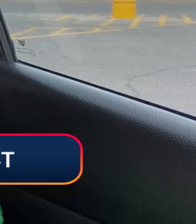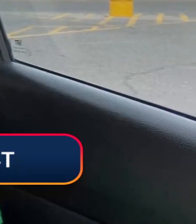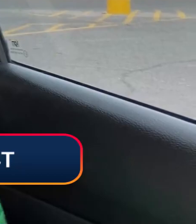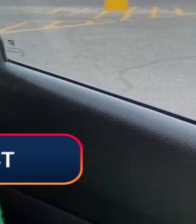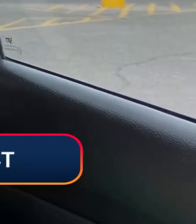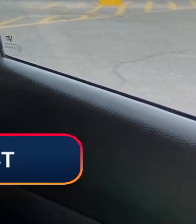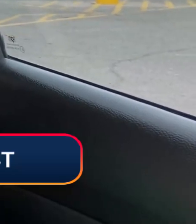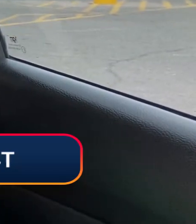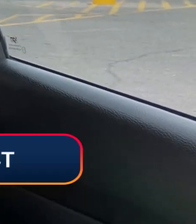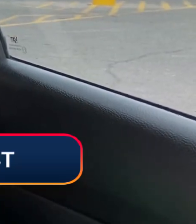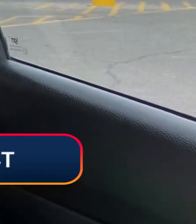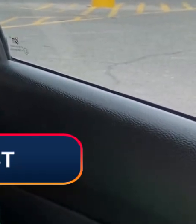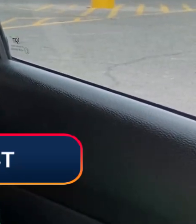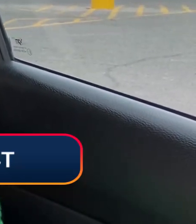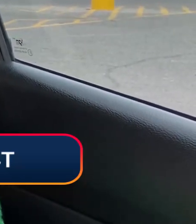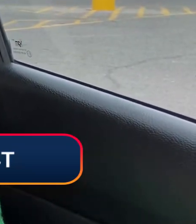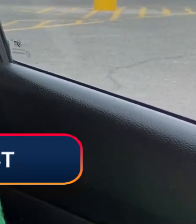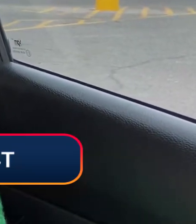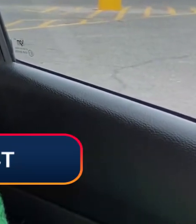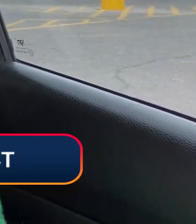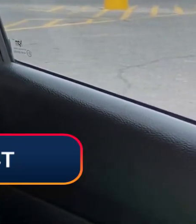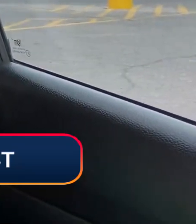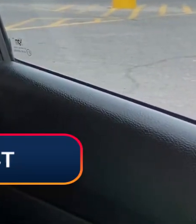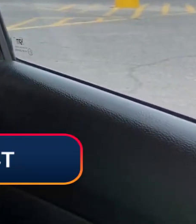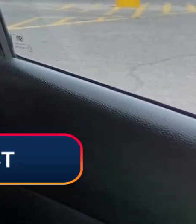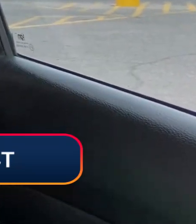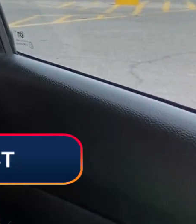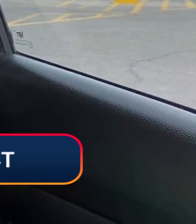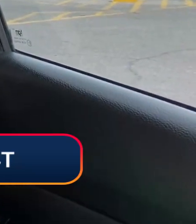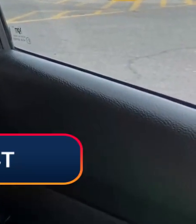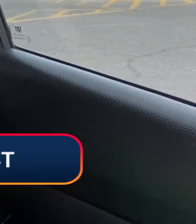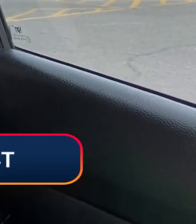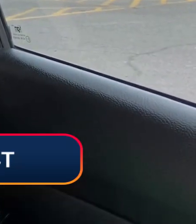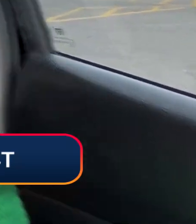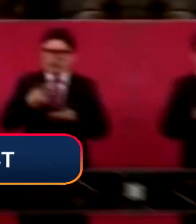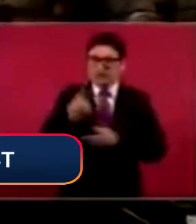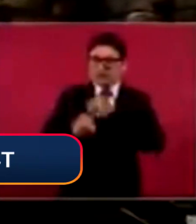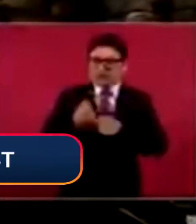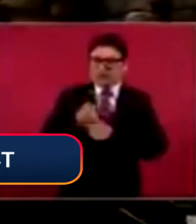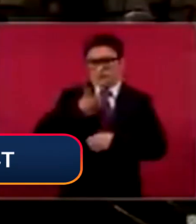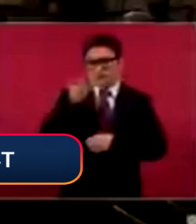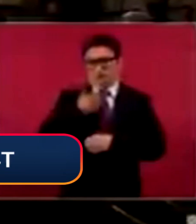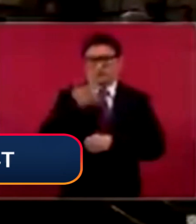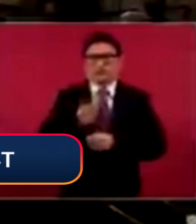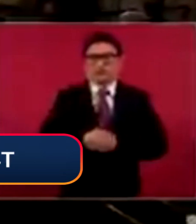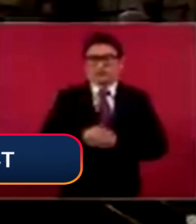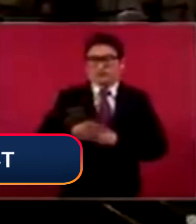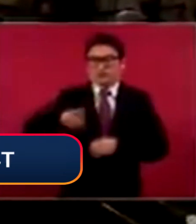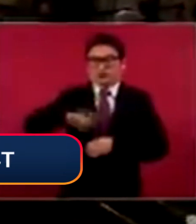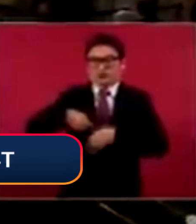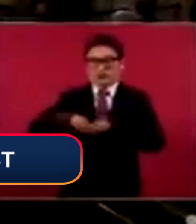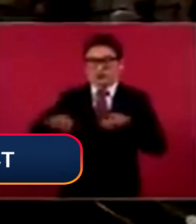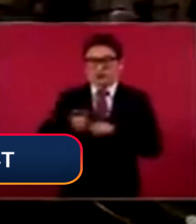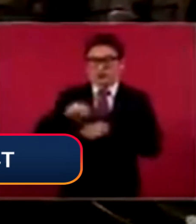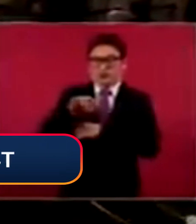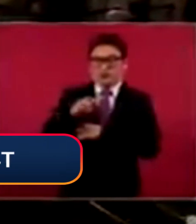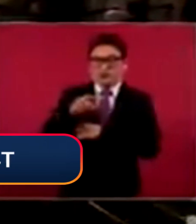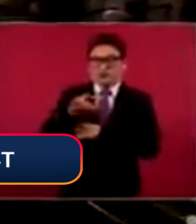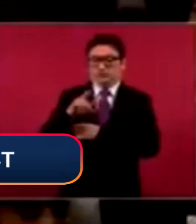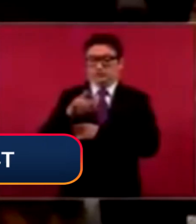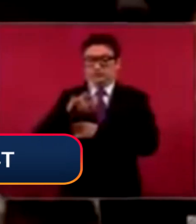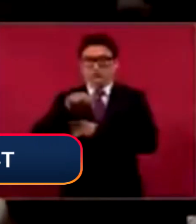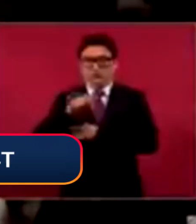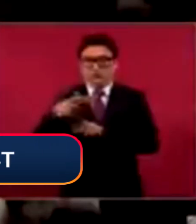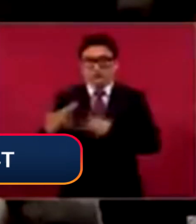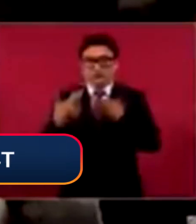al presidente cosas de interés nacional. ¿Qué ocurre en situaciones como estas? El equipo de Lord Molecula tiene un pequeño